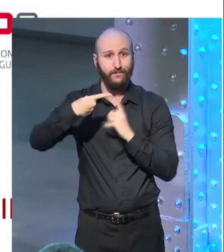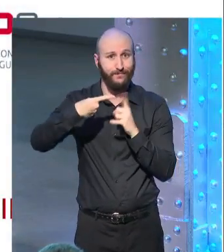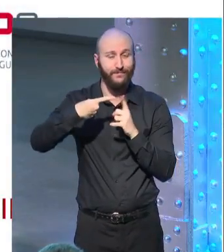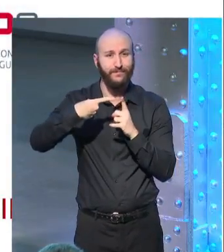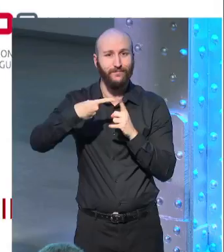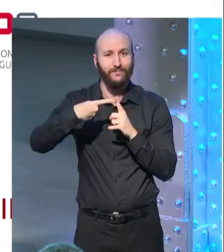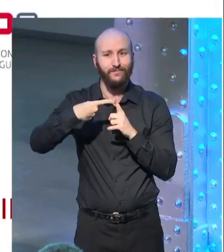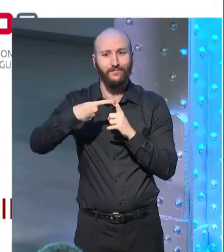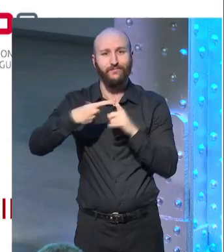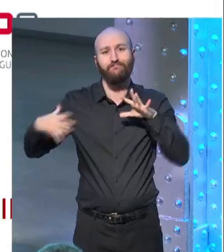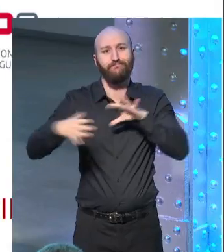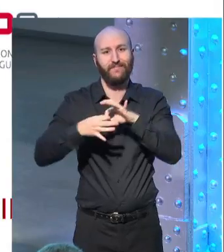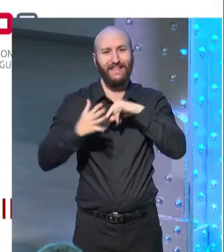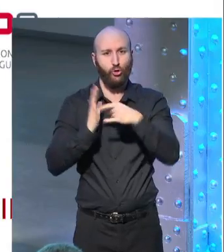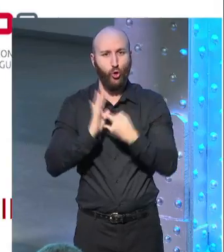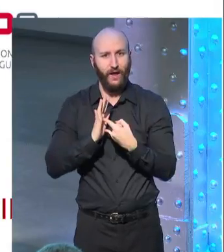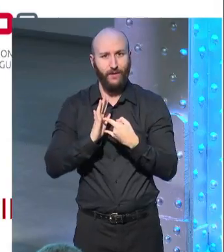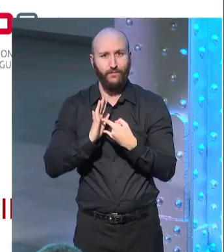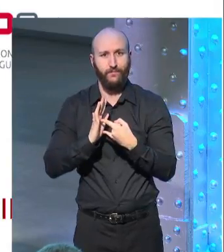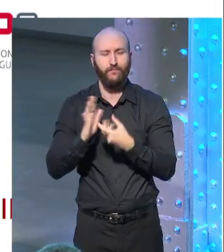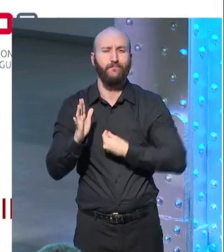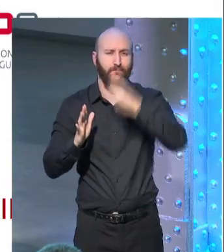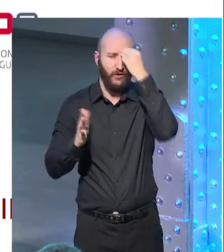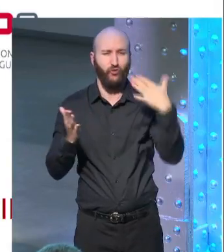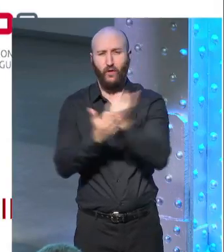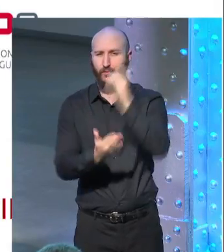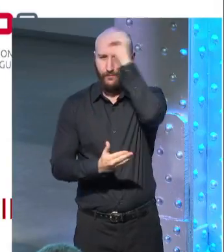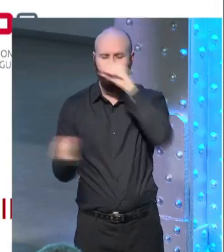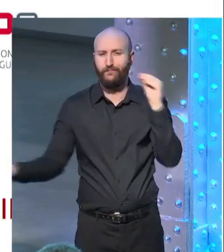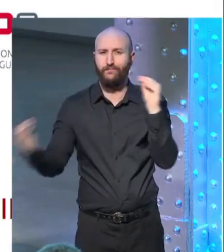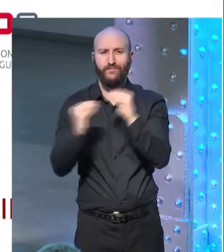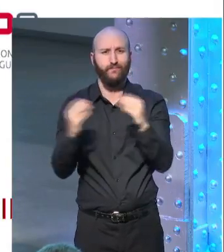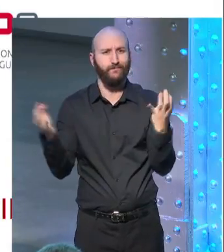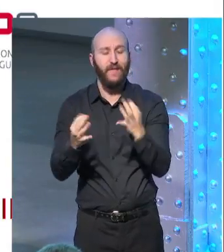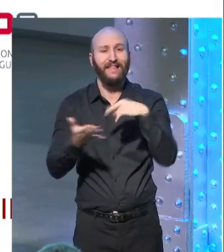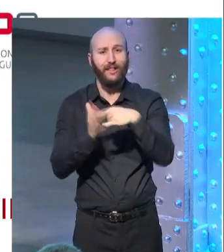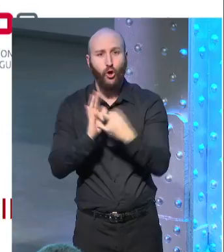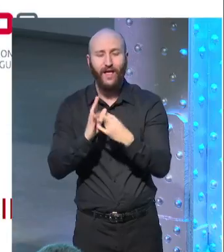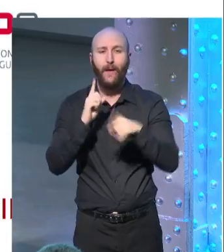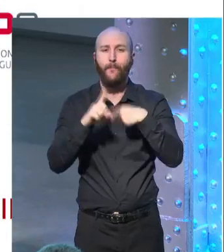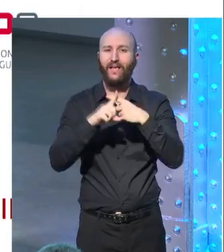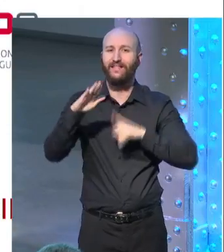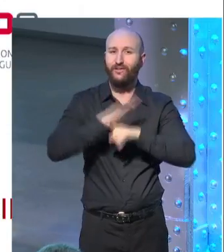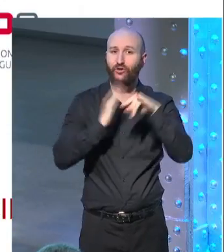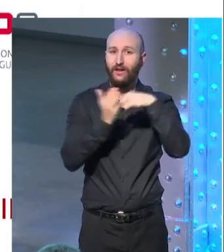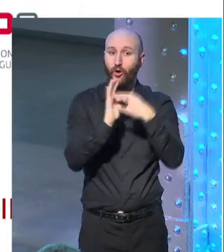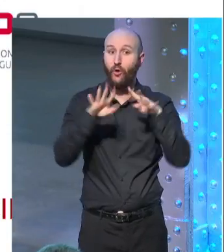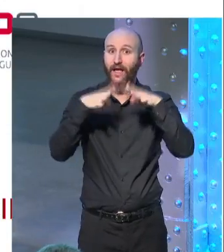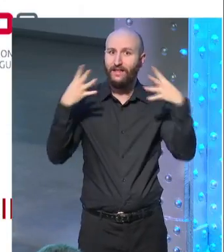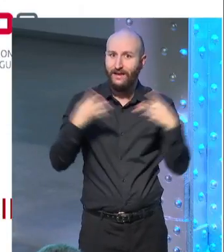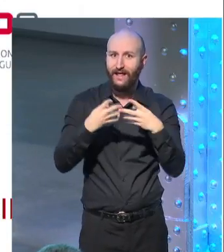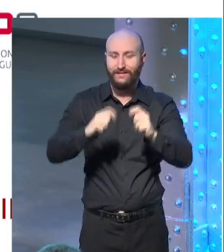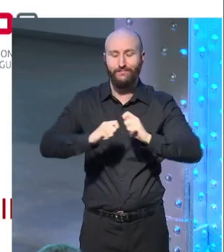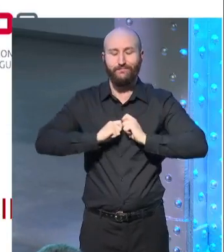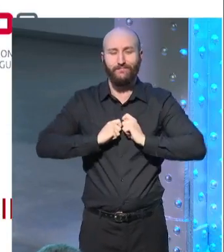que ver con la propia tecnología. Yo creo que coincidimos todos que la tecnología, el desarrollo tecnológico e Internet nos está abriendo